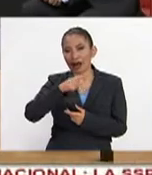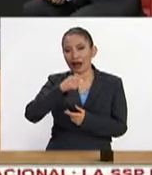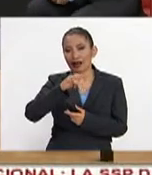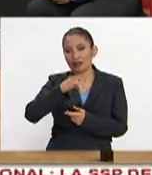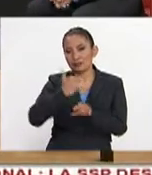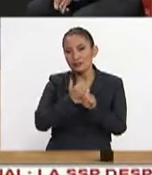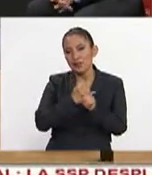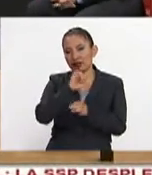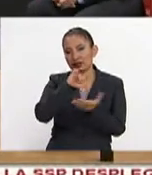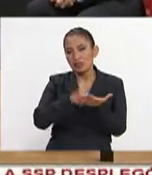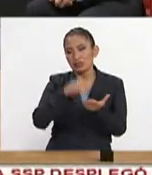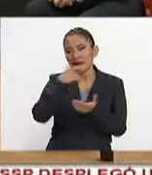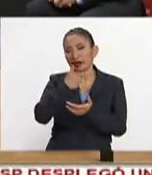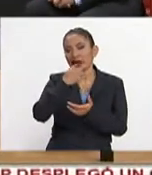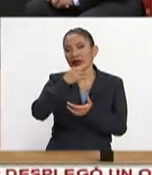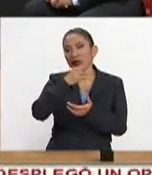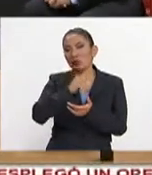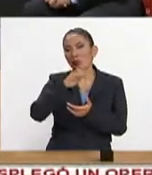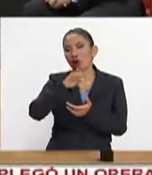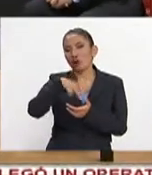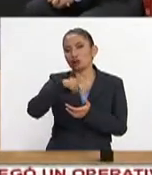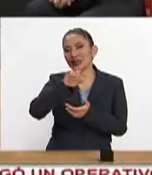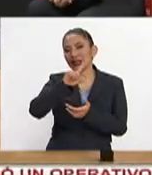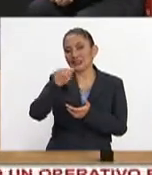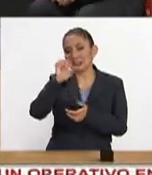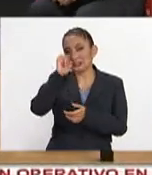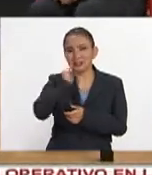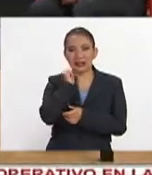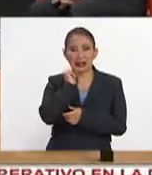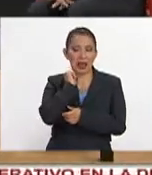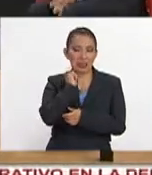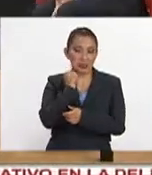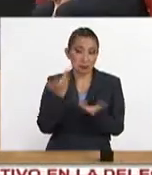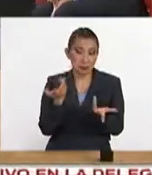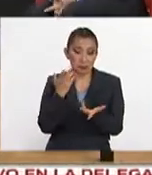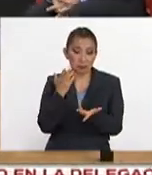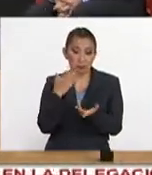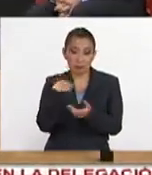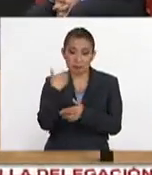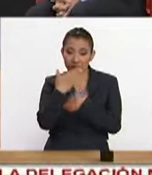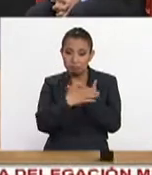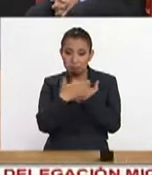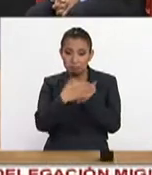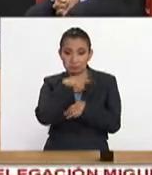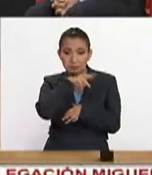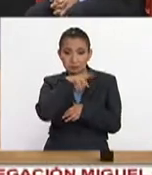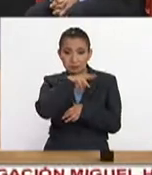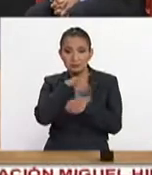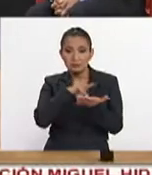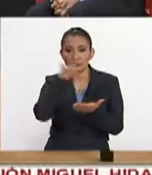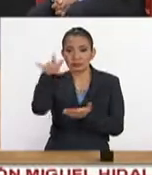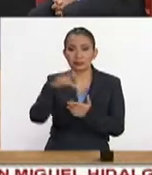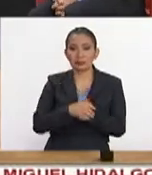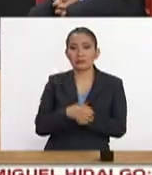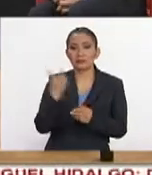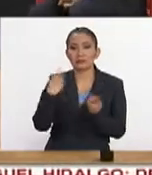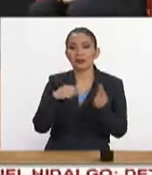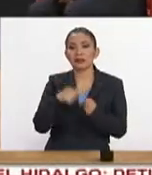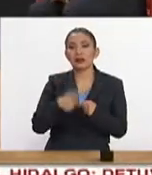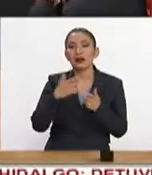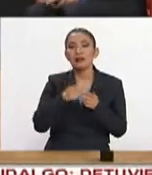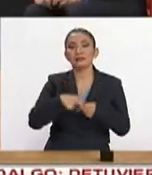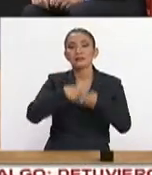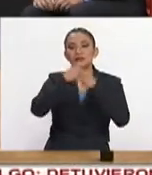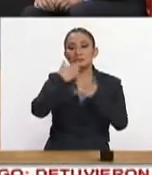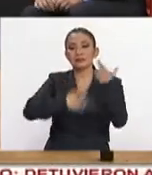Martínez, investigadora del Centro Gilberto Bosques del Senado. Gracias. Pues próximamente tendremos seguramente. Gracias por estar con nosotros. Vamos a